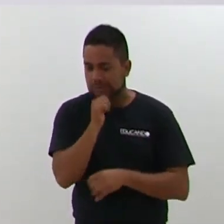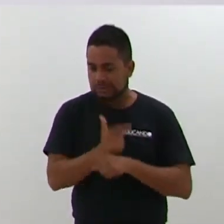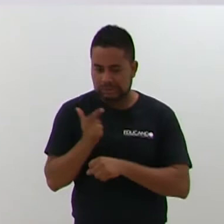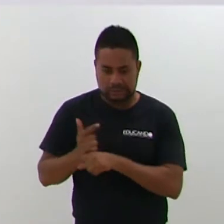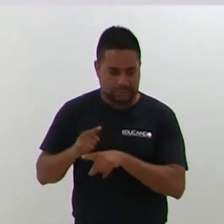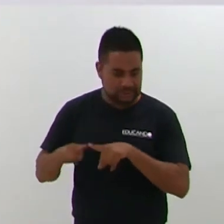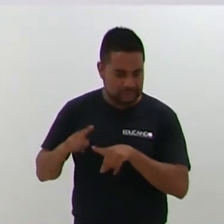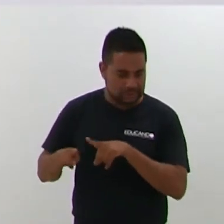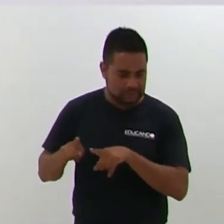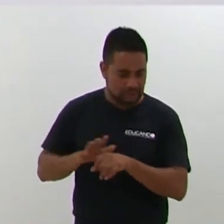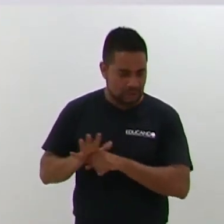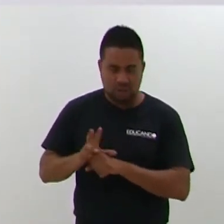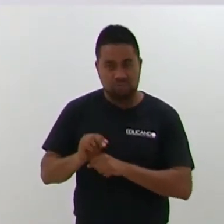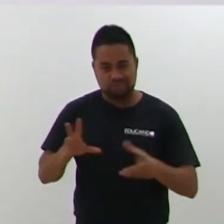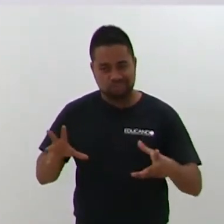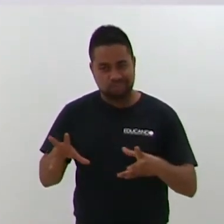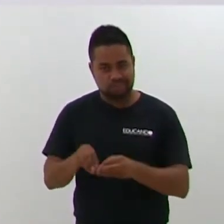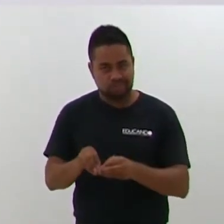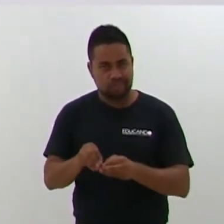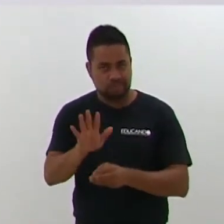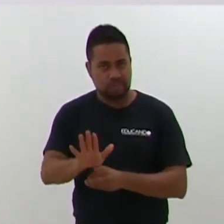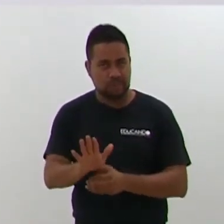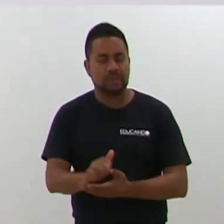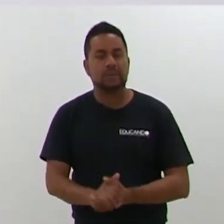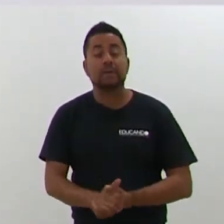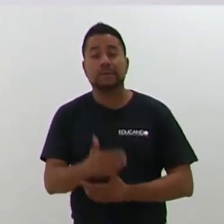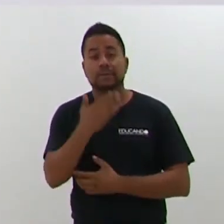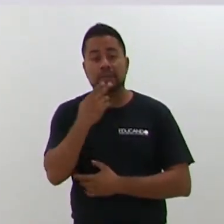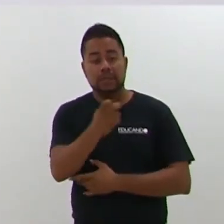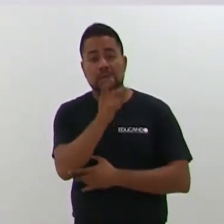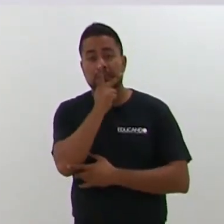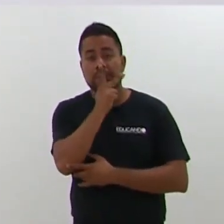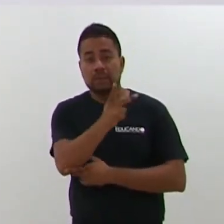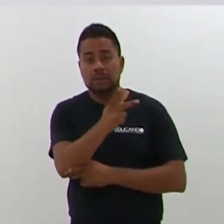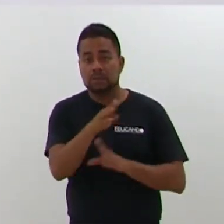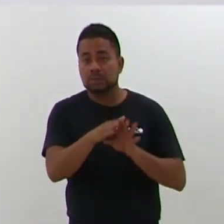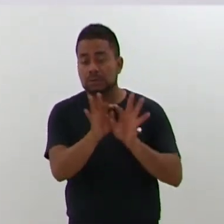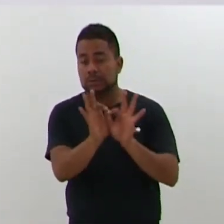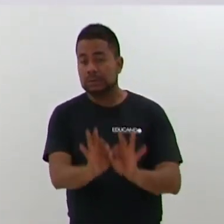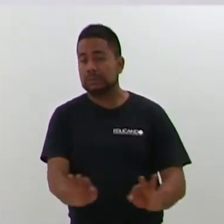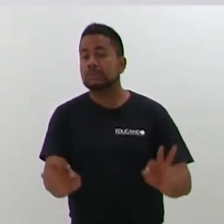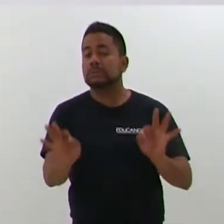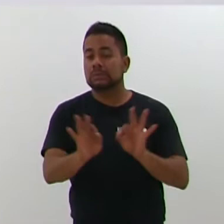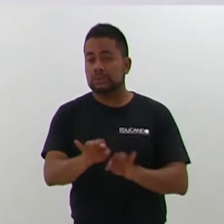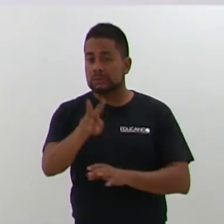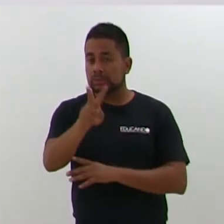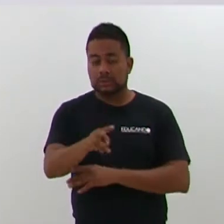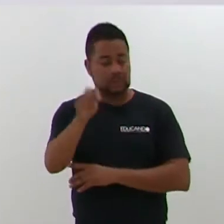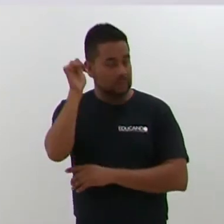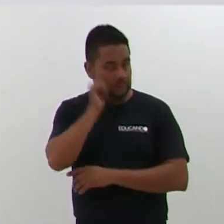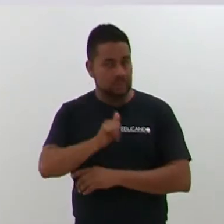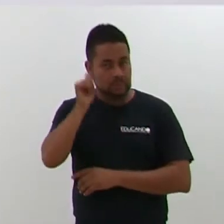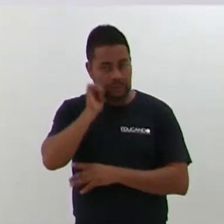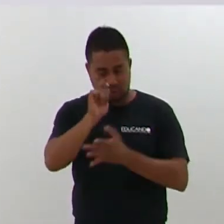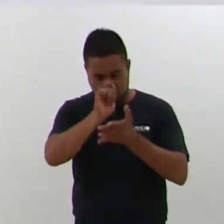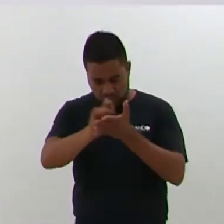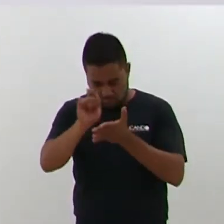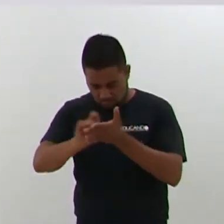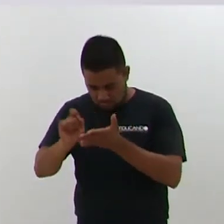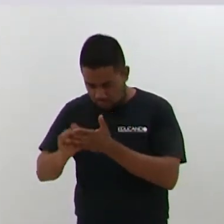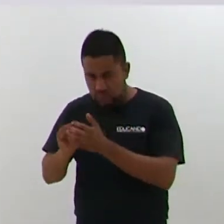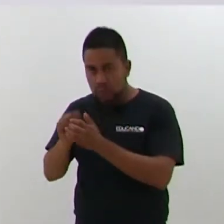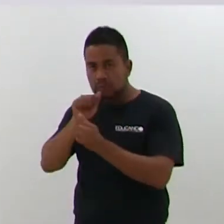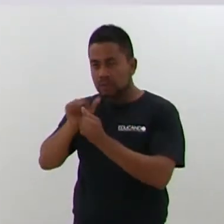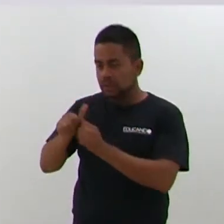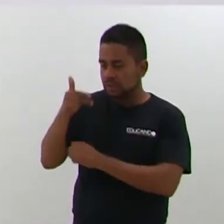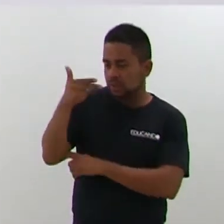distinguir, ¿verdad? Bueno, entonces fíjense bien, estas palabras son muy importantes que ustedes siempre las escriban con H,